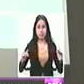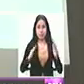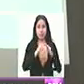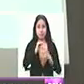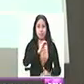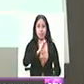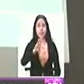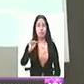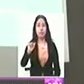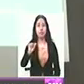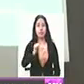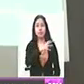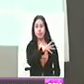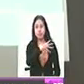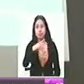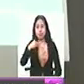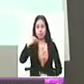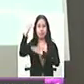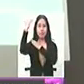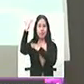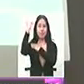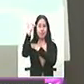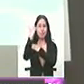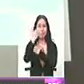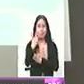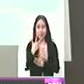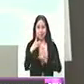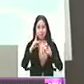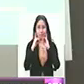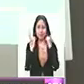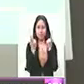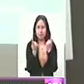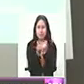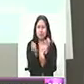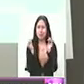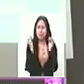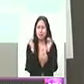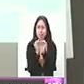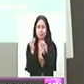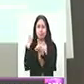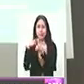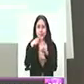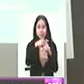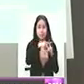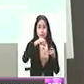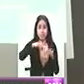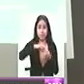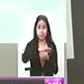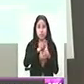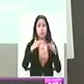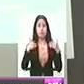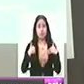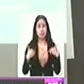Cochabamba y Santa Cruz son los departamentos con mayor casuística. Acá tienen